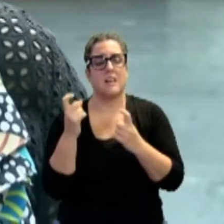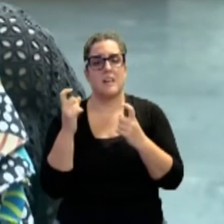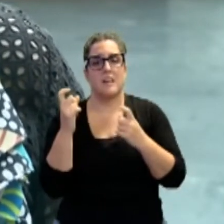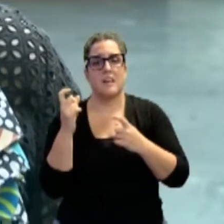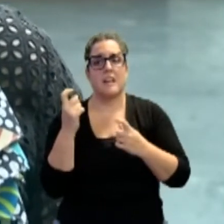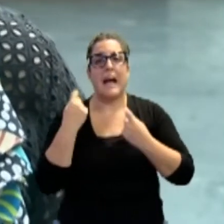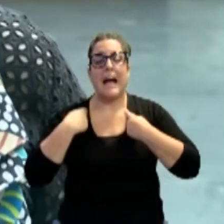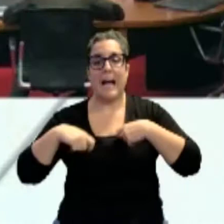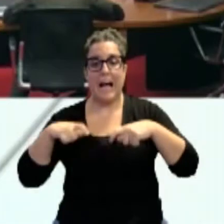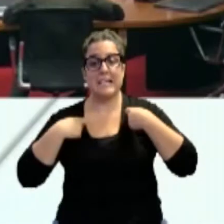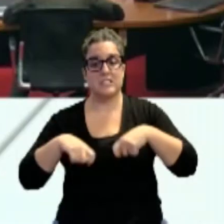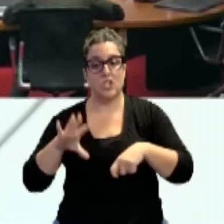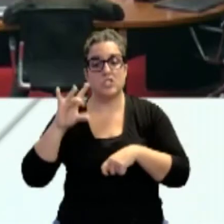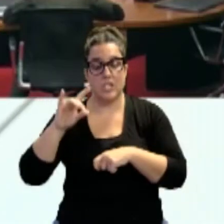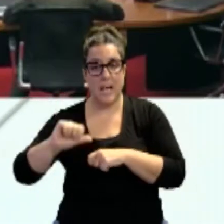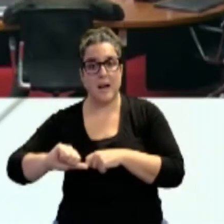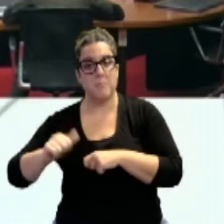a los gastos con un aprobado